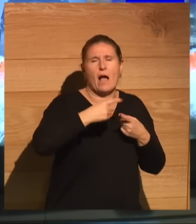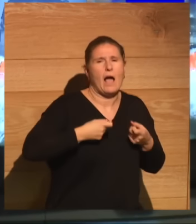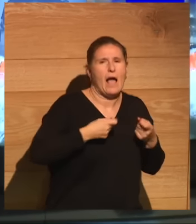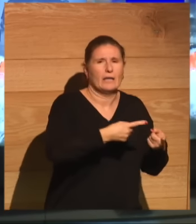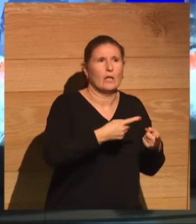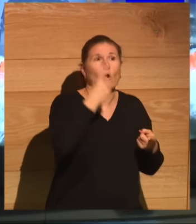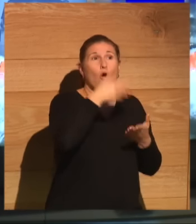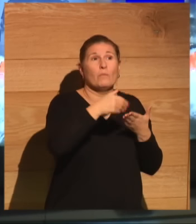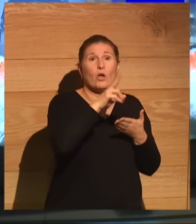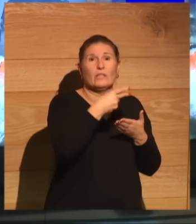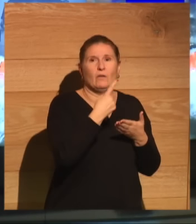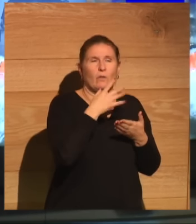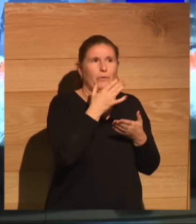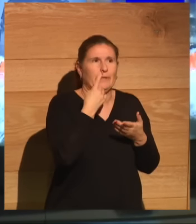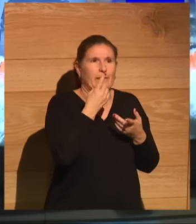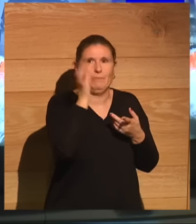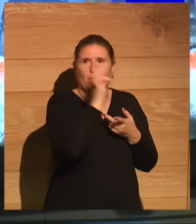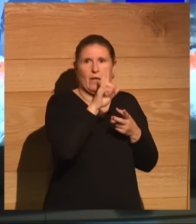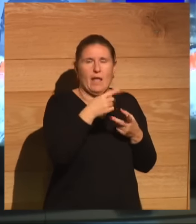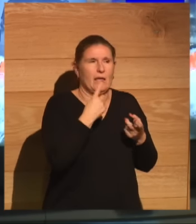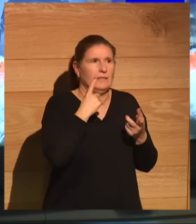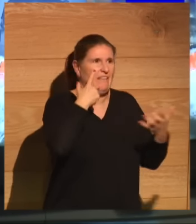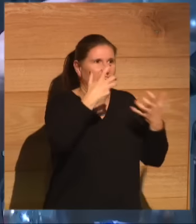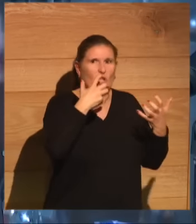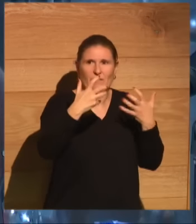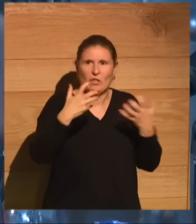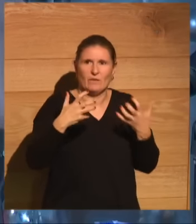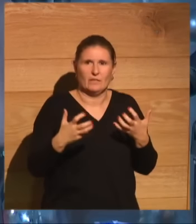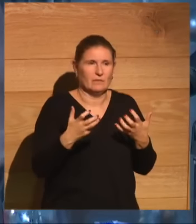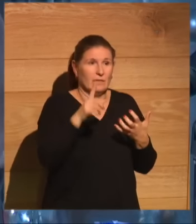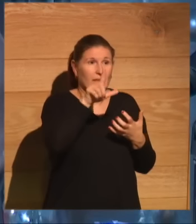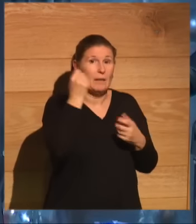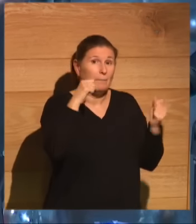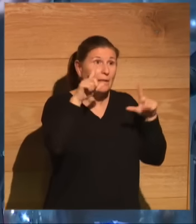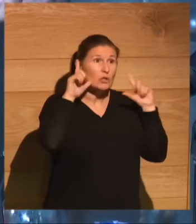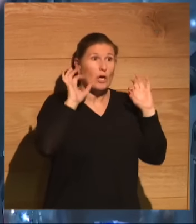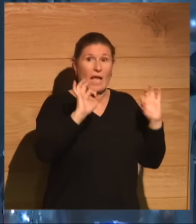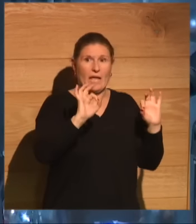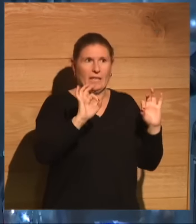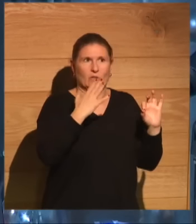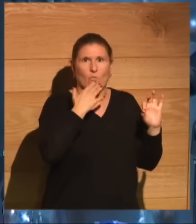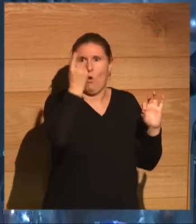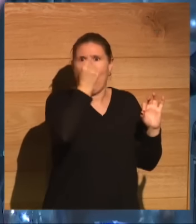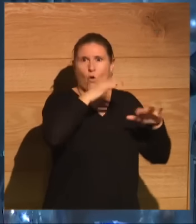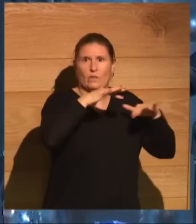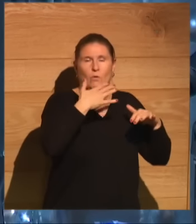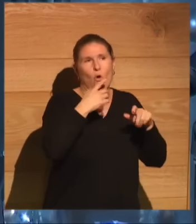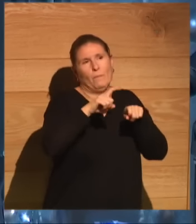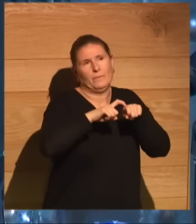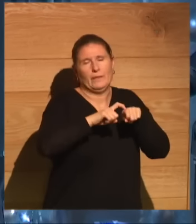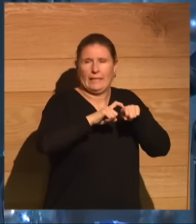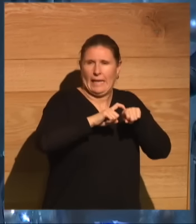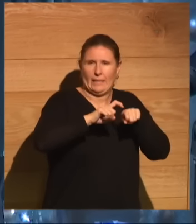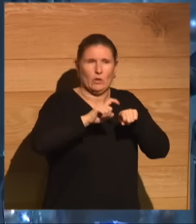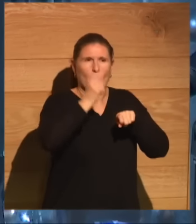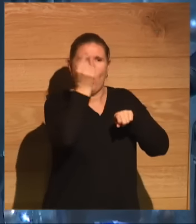efecto especial constante, o sea, el propio personaje protagonista es un, es un dibujo animado, o cartuniano, como me gusta a mí